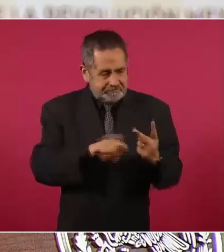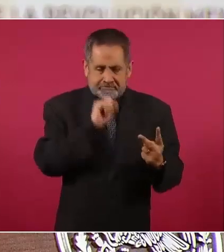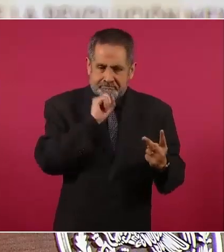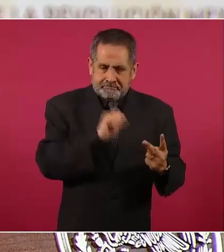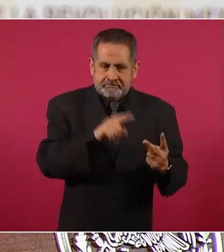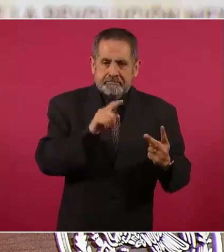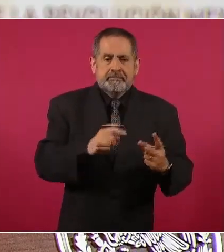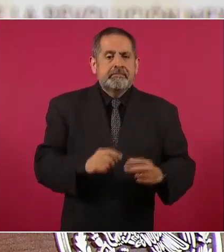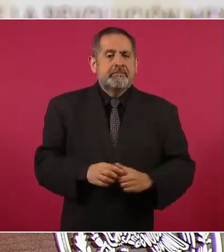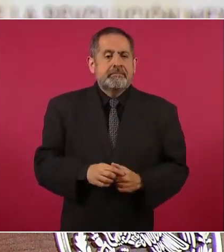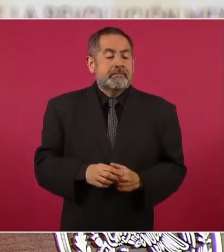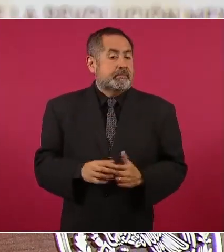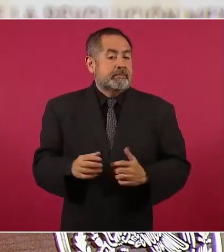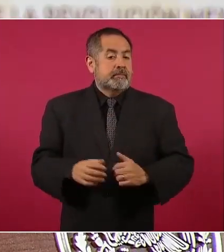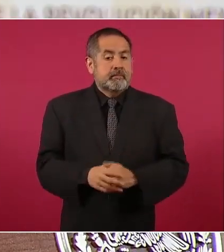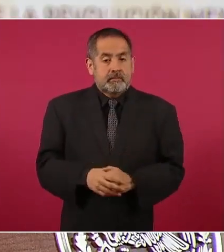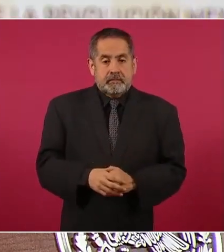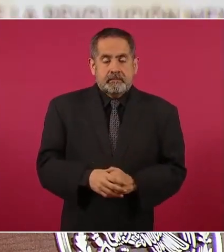Entonces,